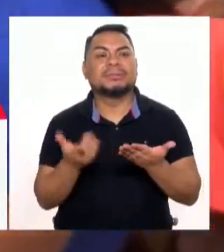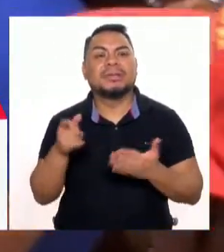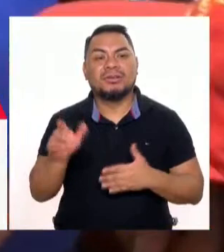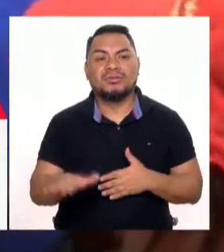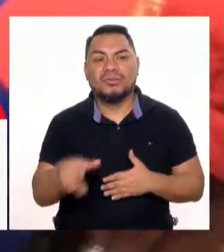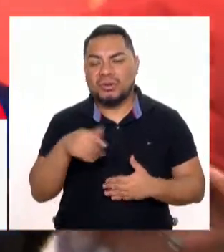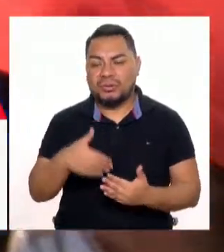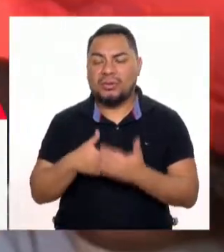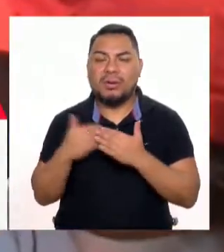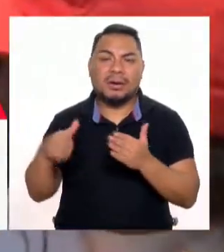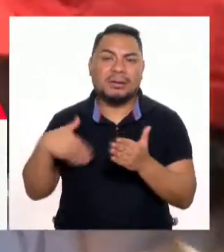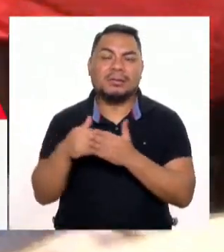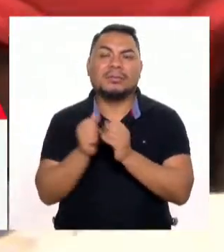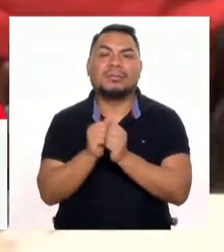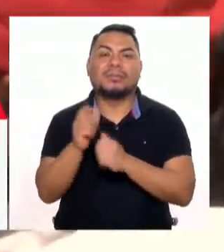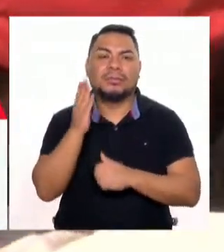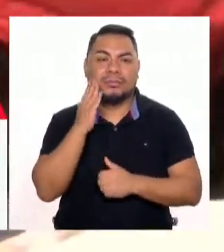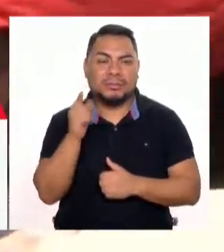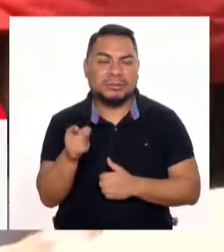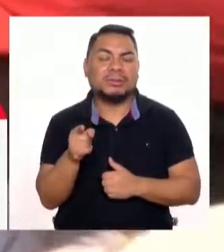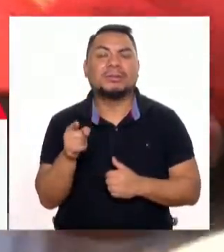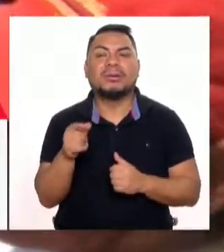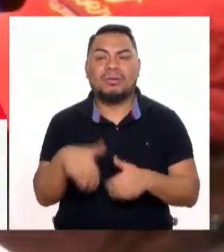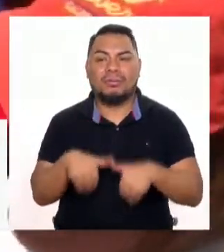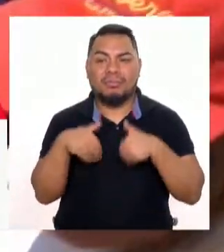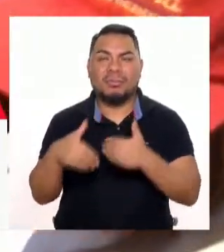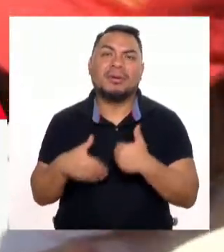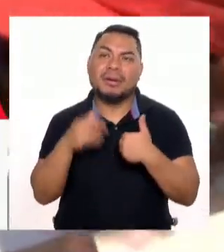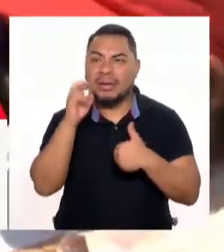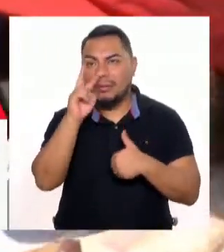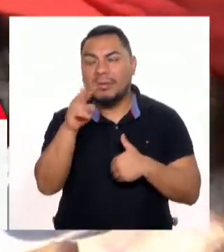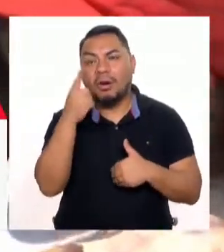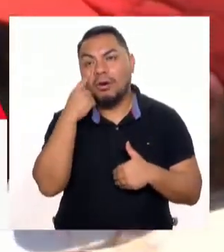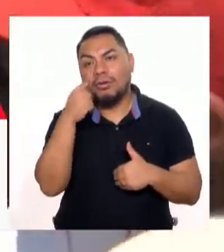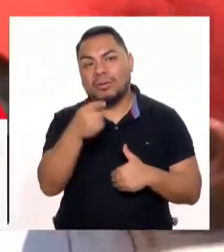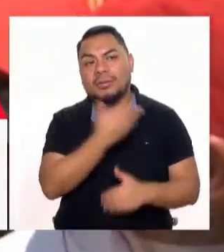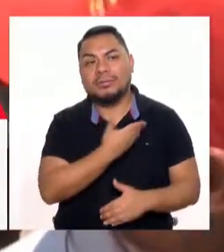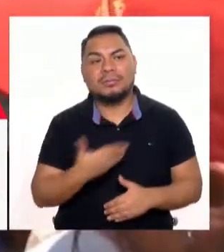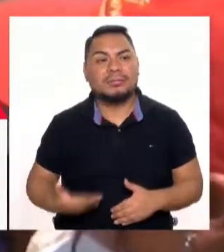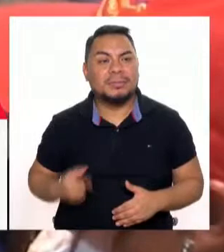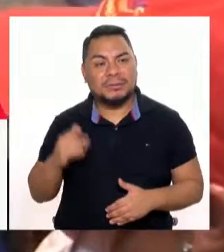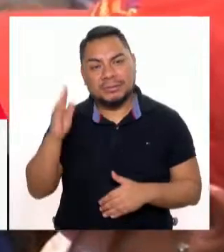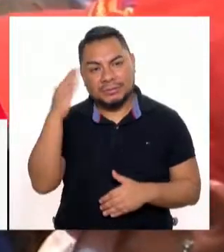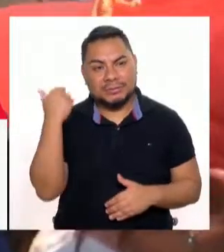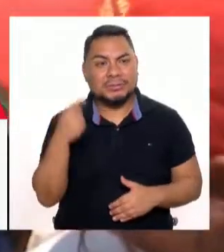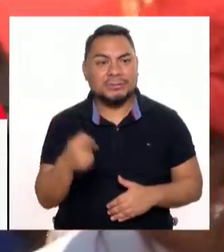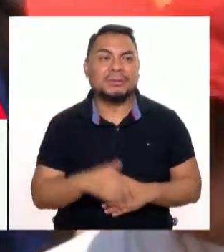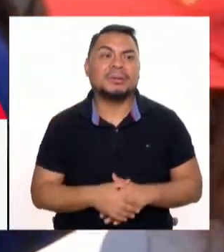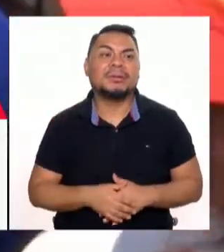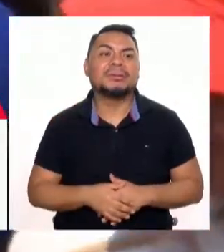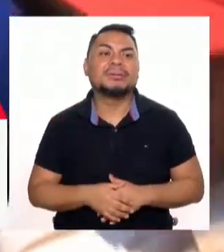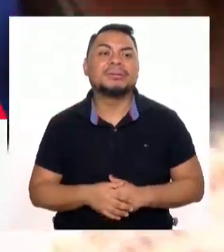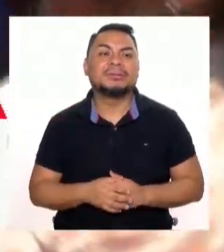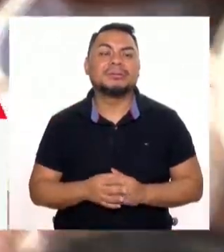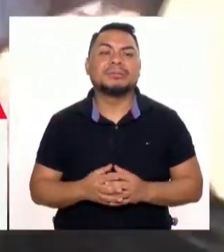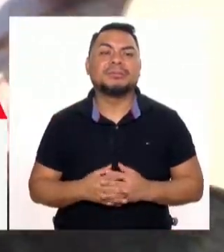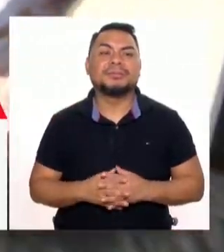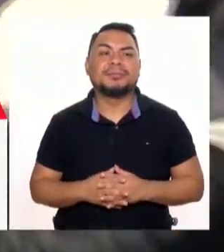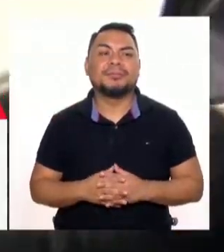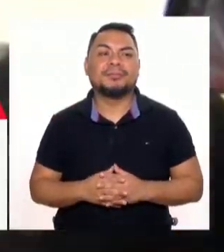una pequeña que ha venido juntamente con su mascota para ver y conocer a la presidenta de la República Dina